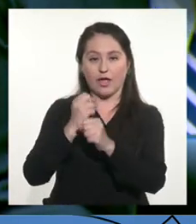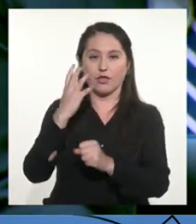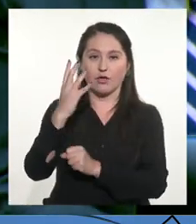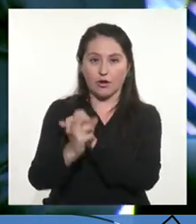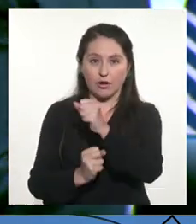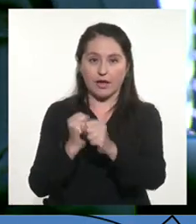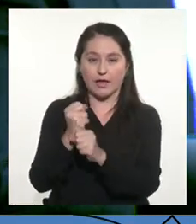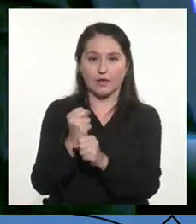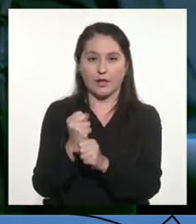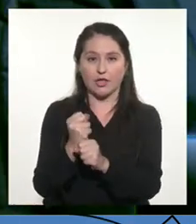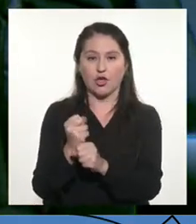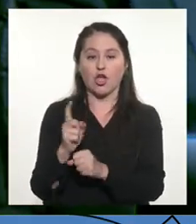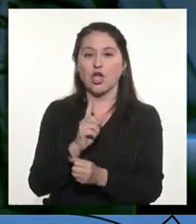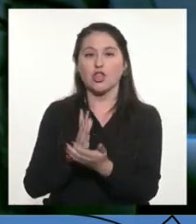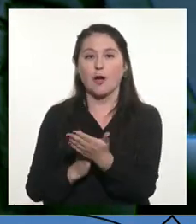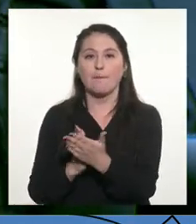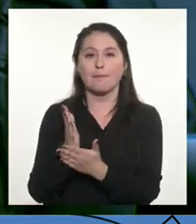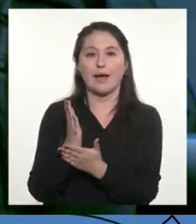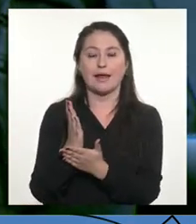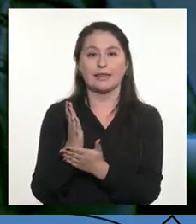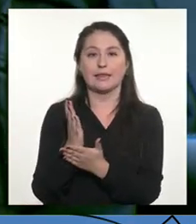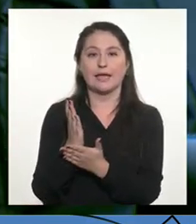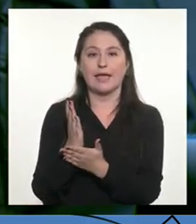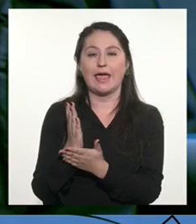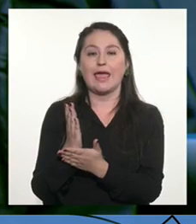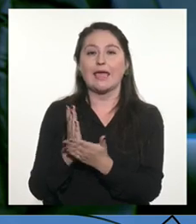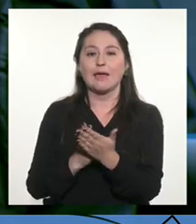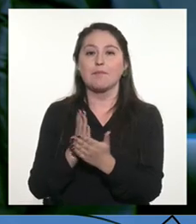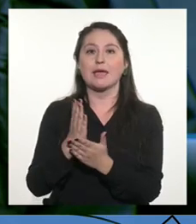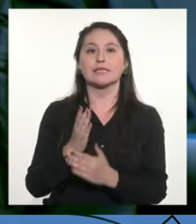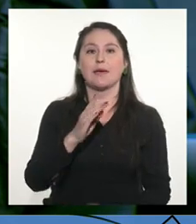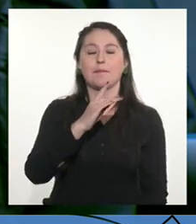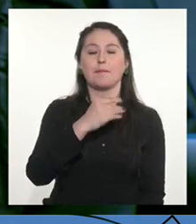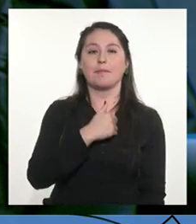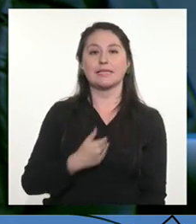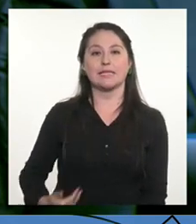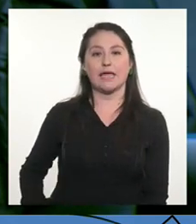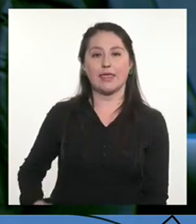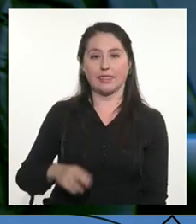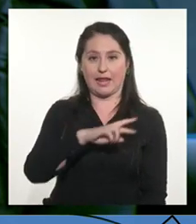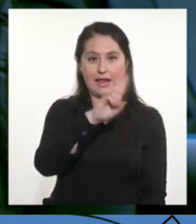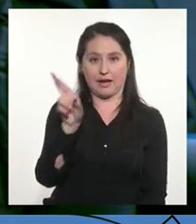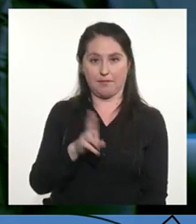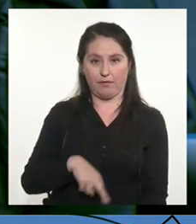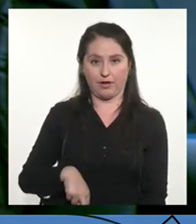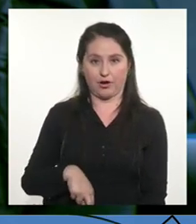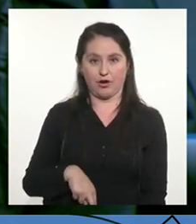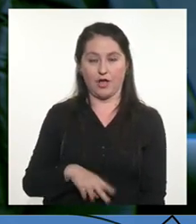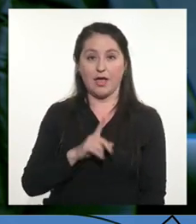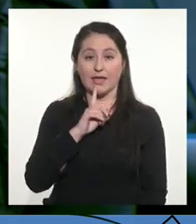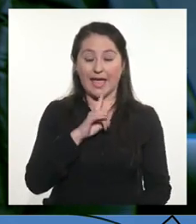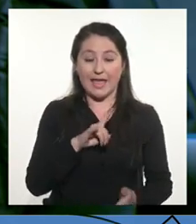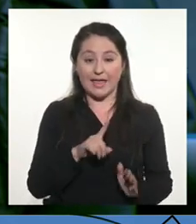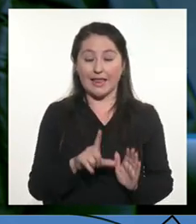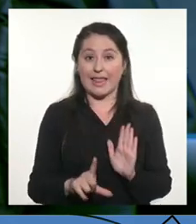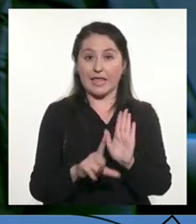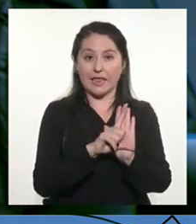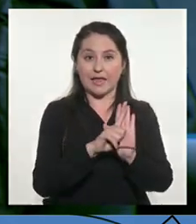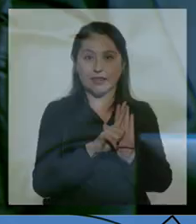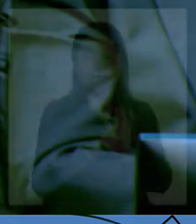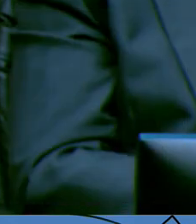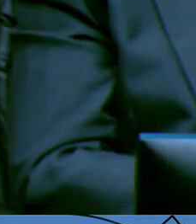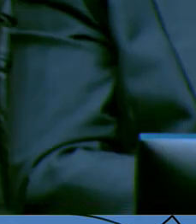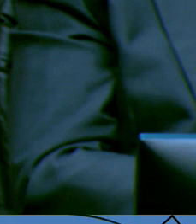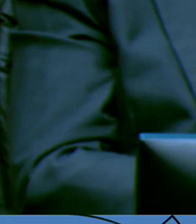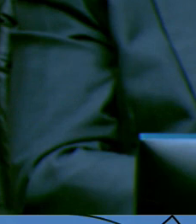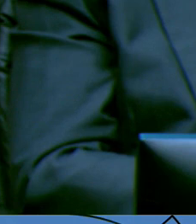ni parta por parte del presidente la república después legislativa finalmente somos nosotros el congreso nacional y